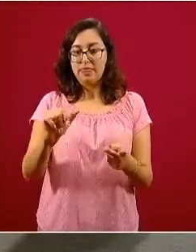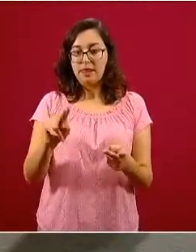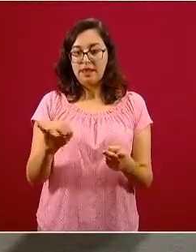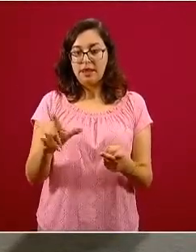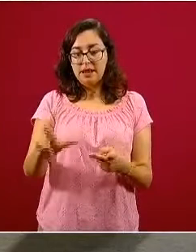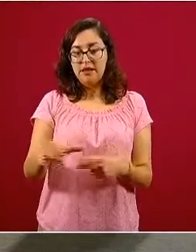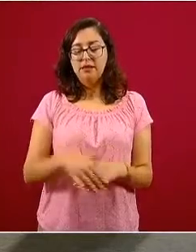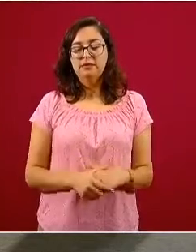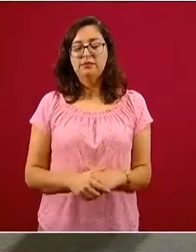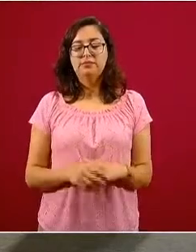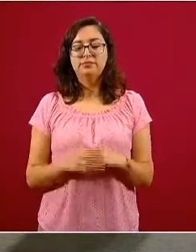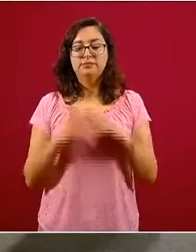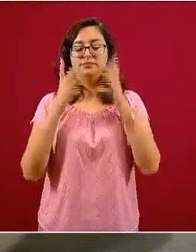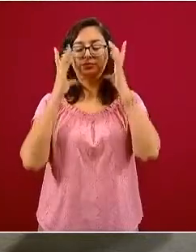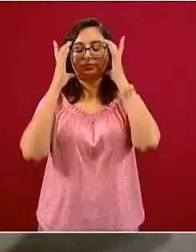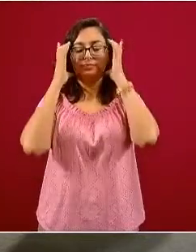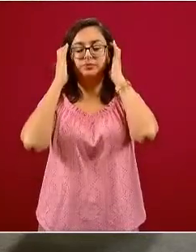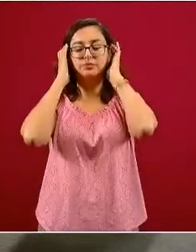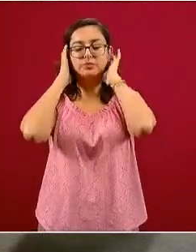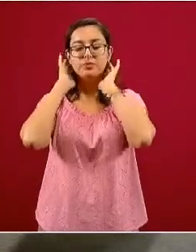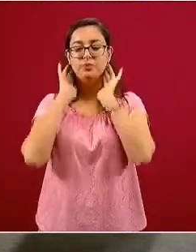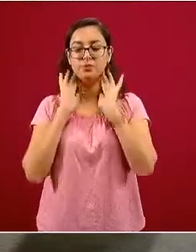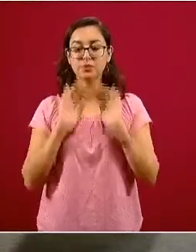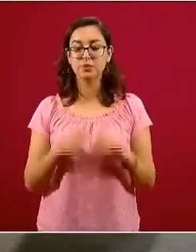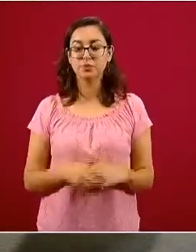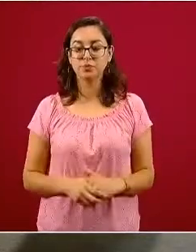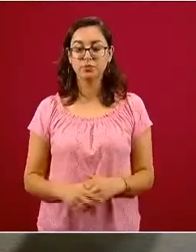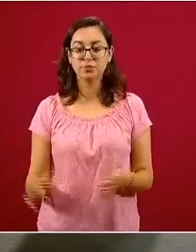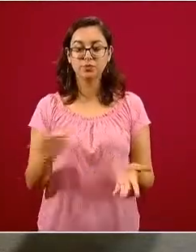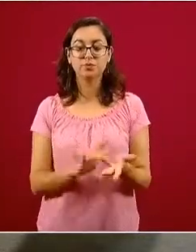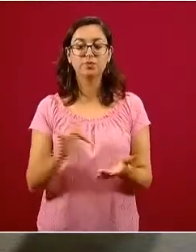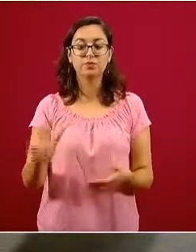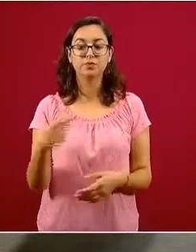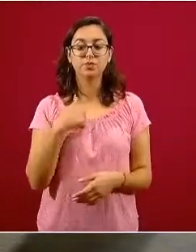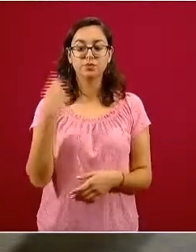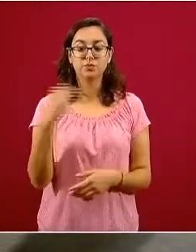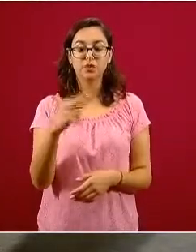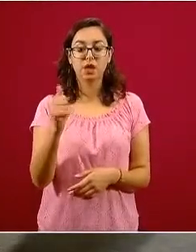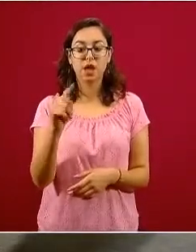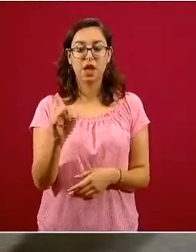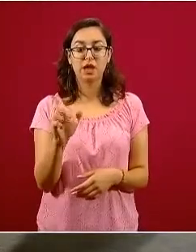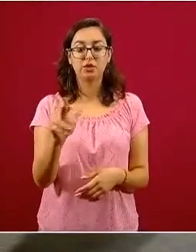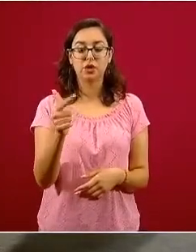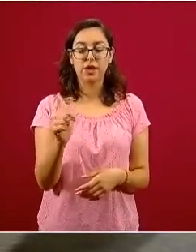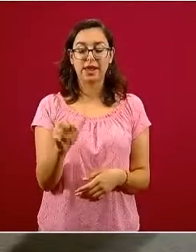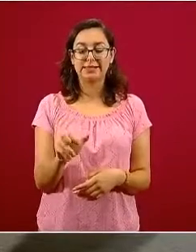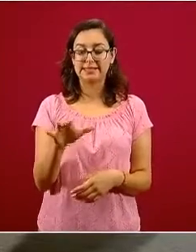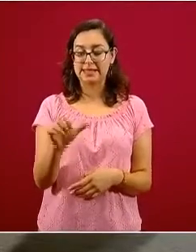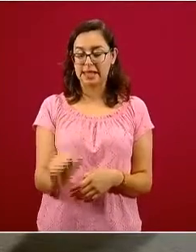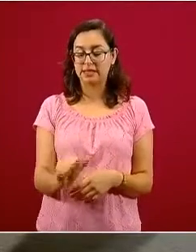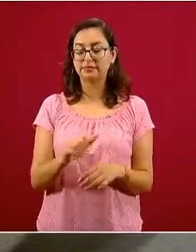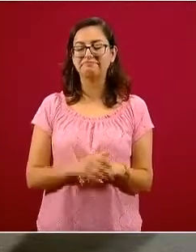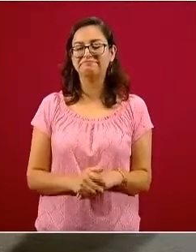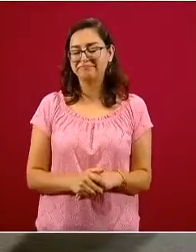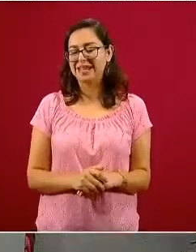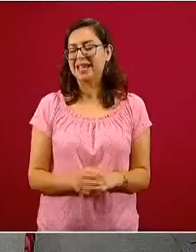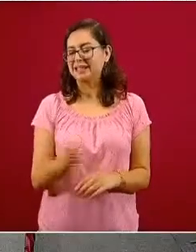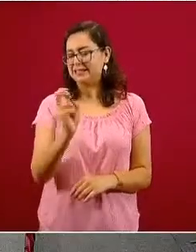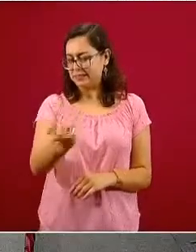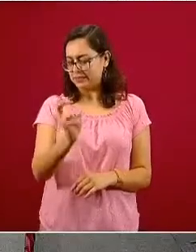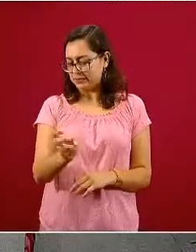Blancas. Gracias, subsecretario. Héctor García, de Diario Basta y Grupo Cantón. Precisamente ahorita que estaban hablando